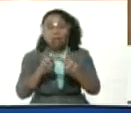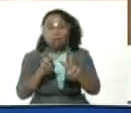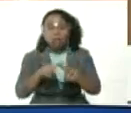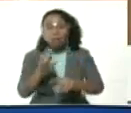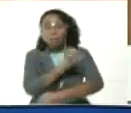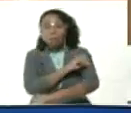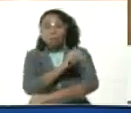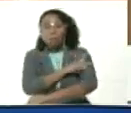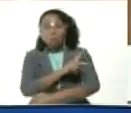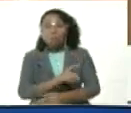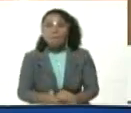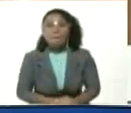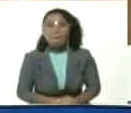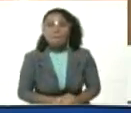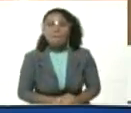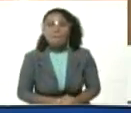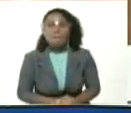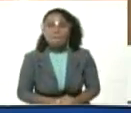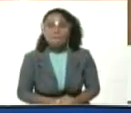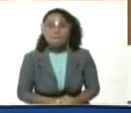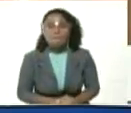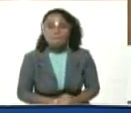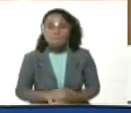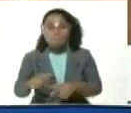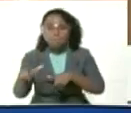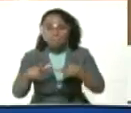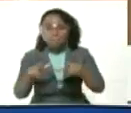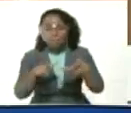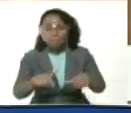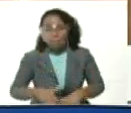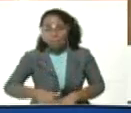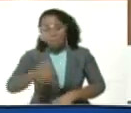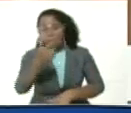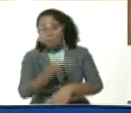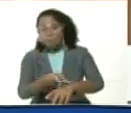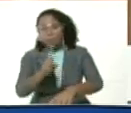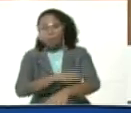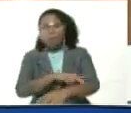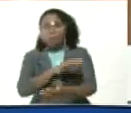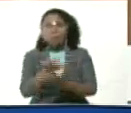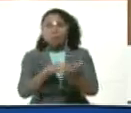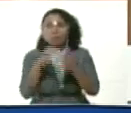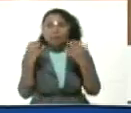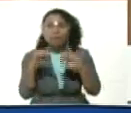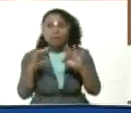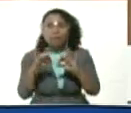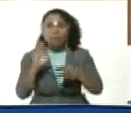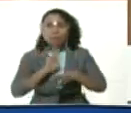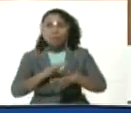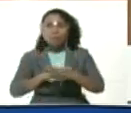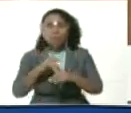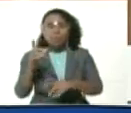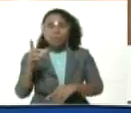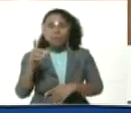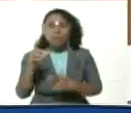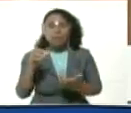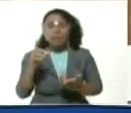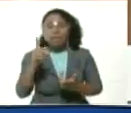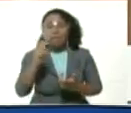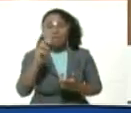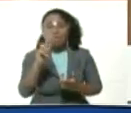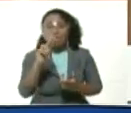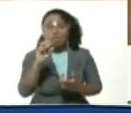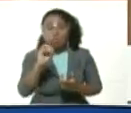Civil, a los lugares de mayor desastre natural. Lo que sucedió en Tovar ayer fue